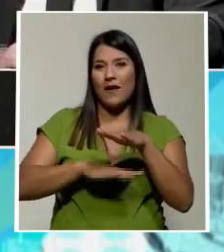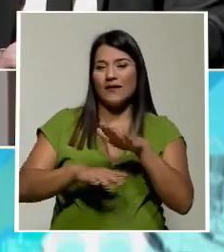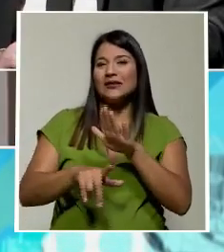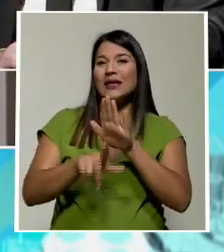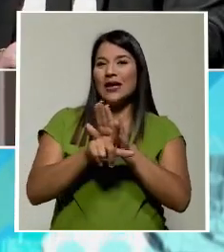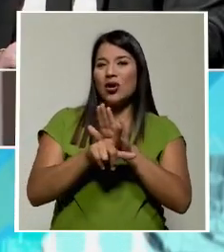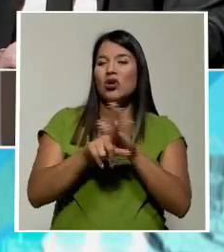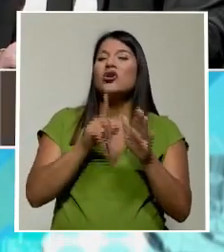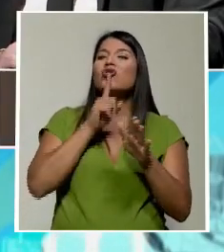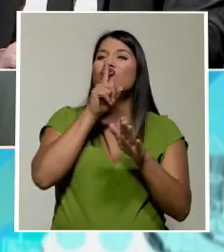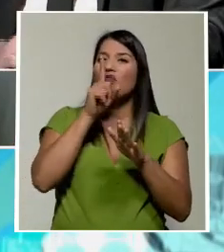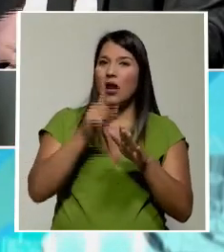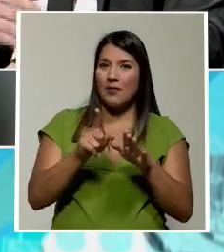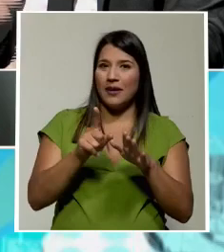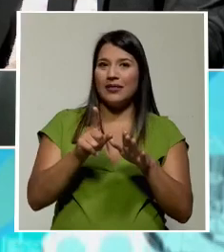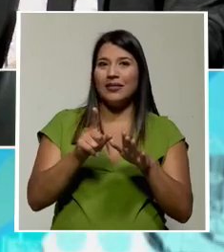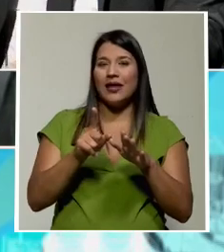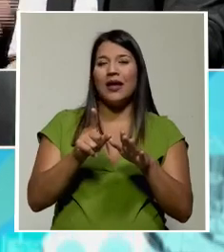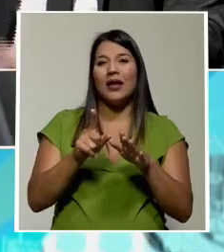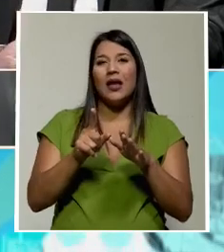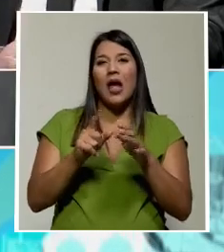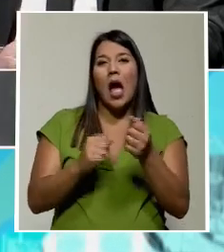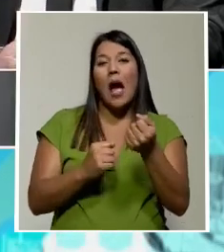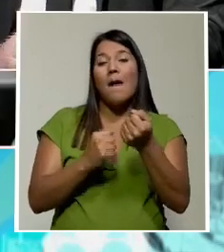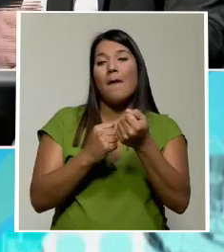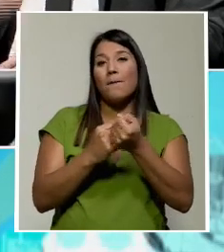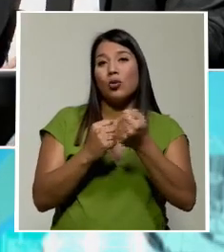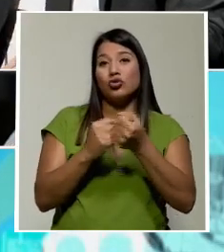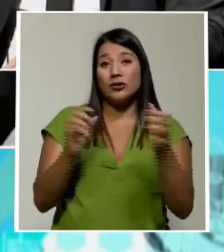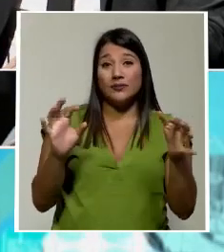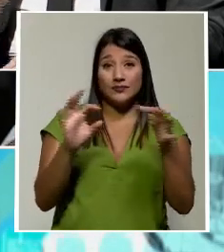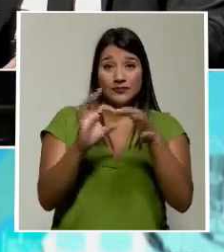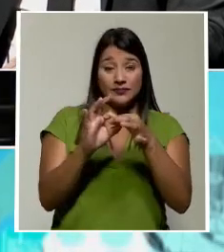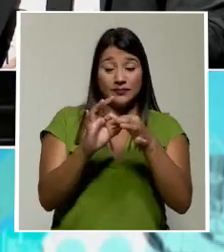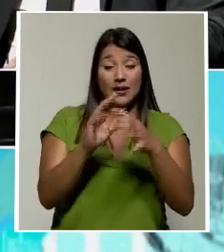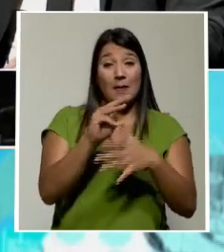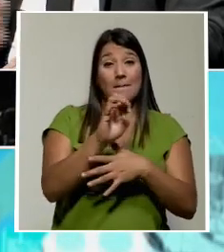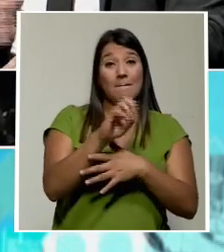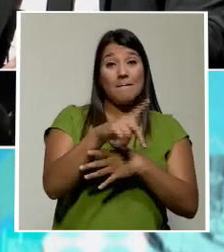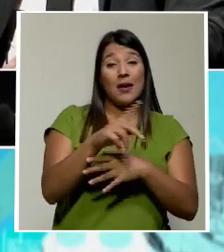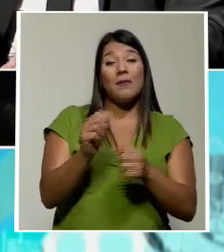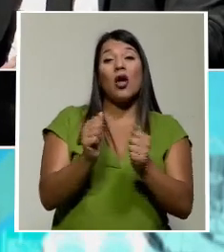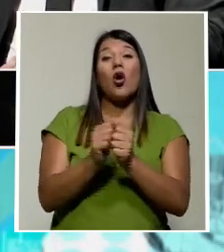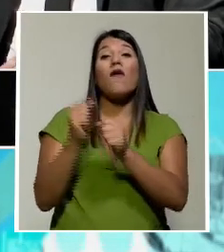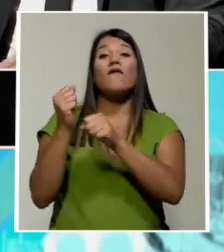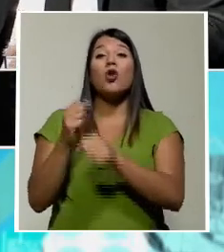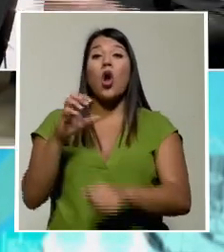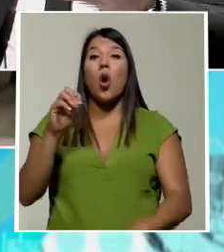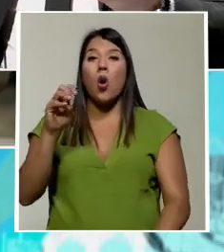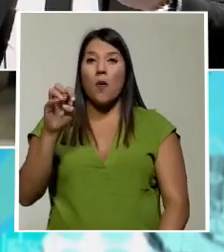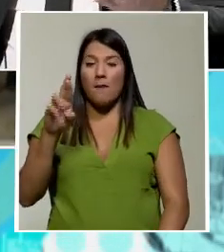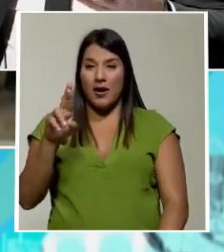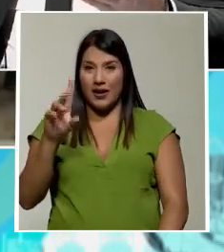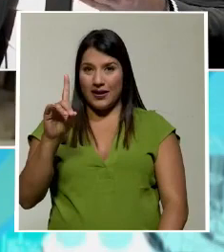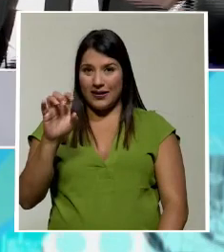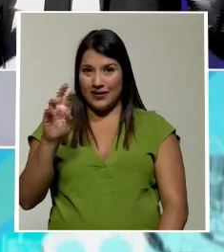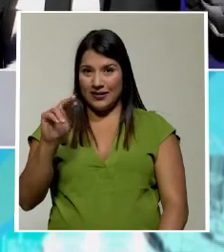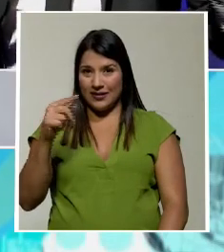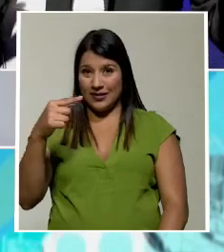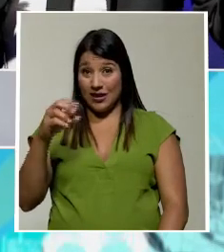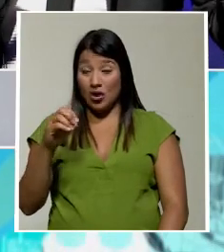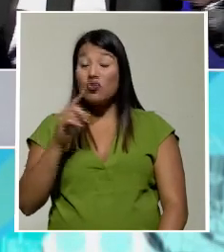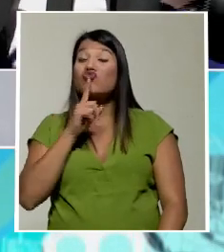relación entre el Ministerio de Educación Pública y la Fundación Omar Dengo. No es antojadizo, no es algo que se hizo a dedo, es realmente